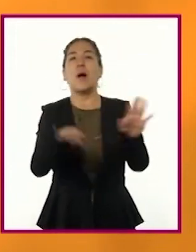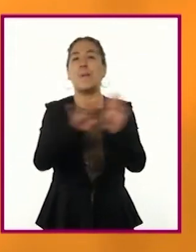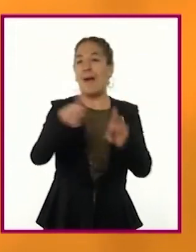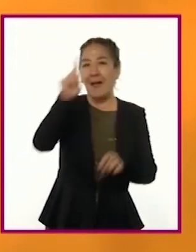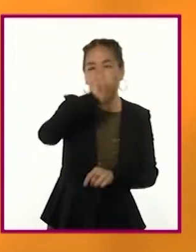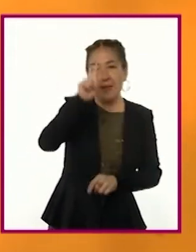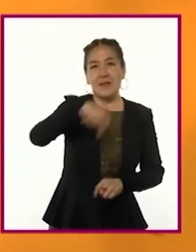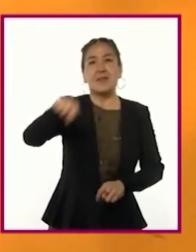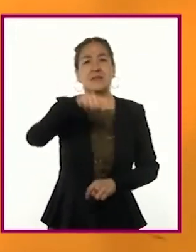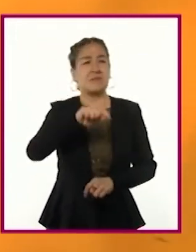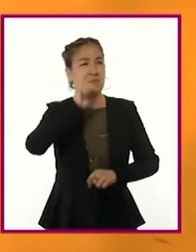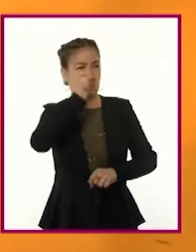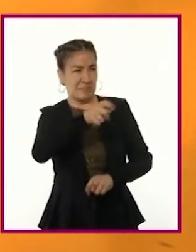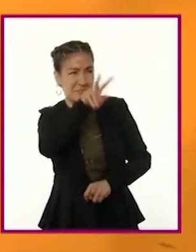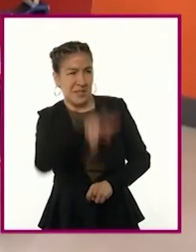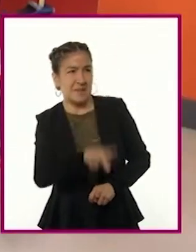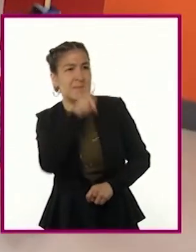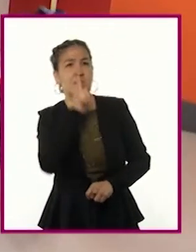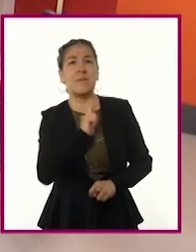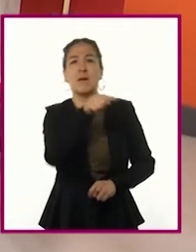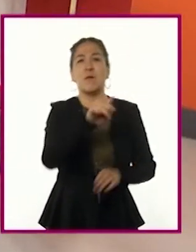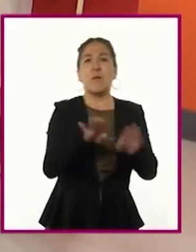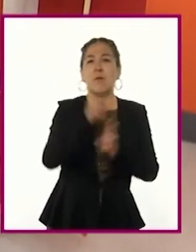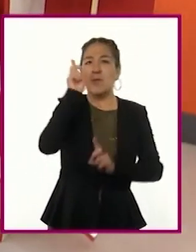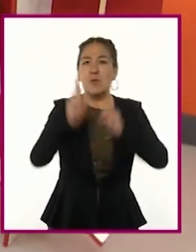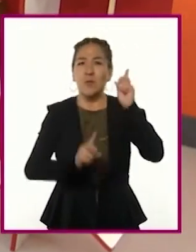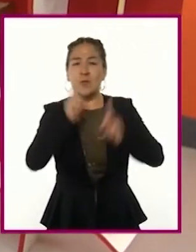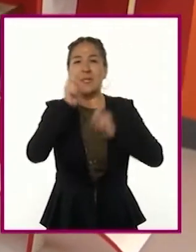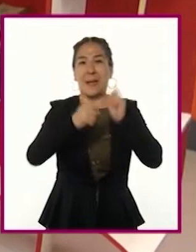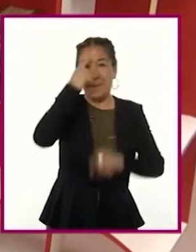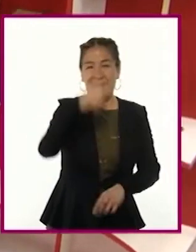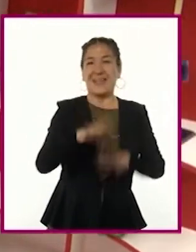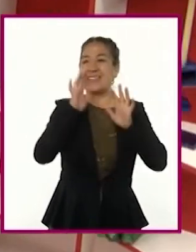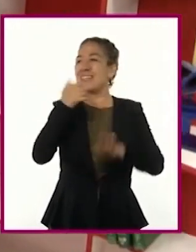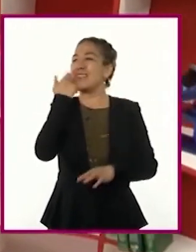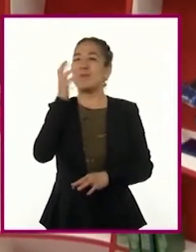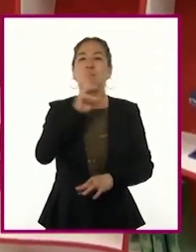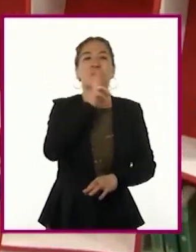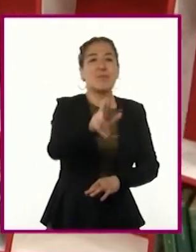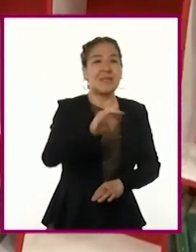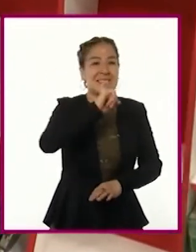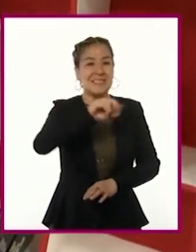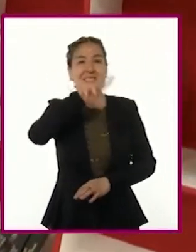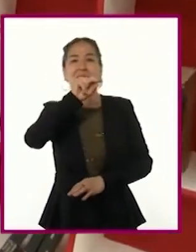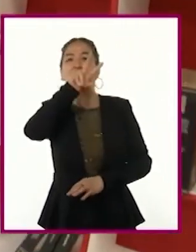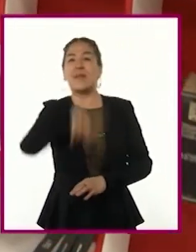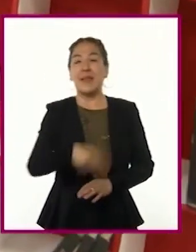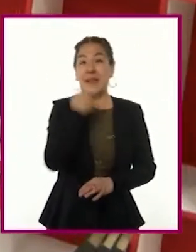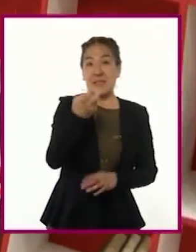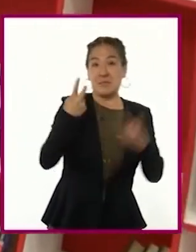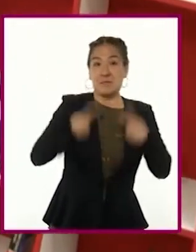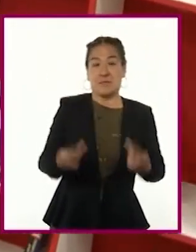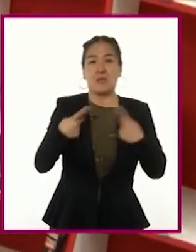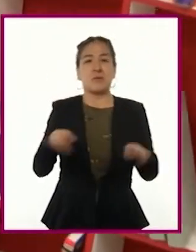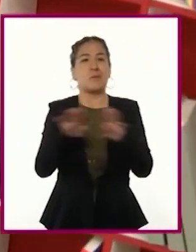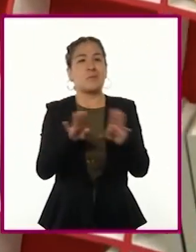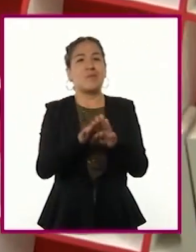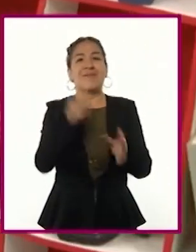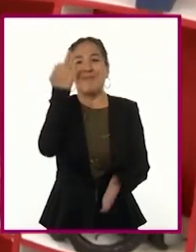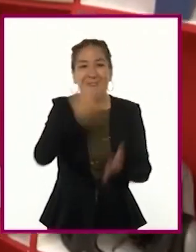puede complicar comprobarlo, ya que al buscar respuestas sobre ello se pueden encontrar con personas que desconocen del